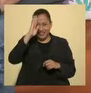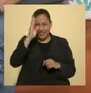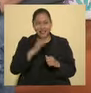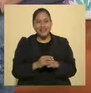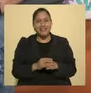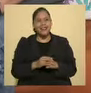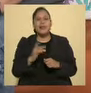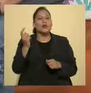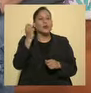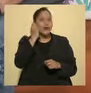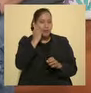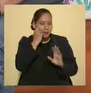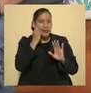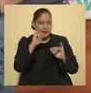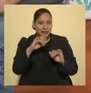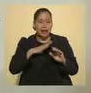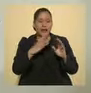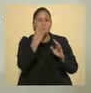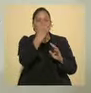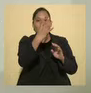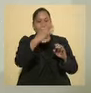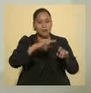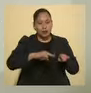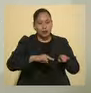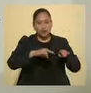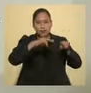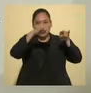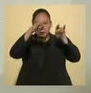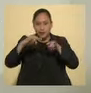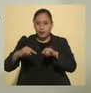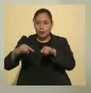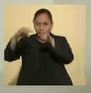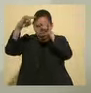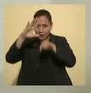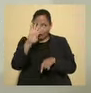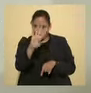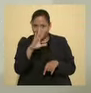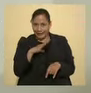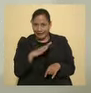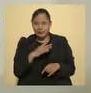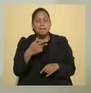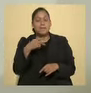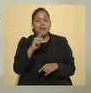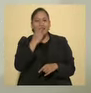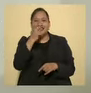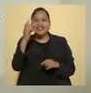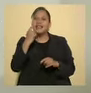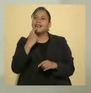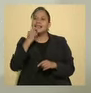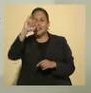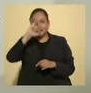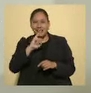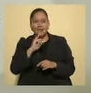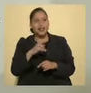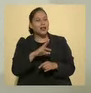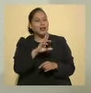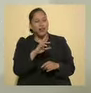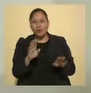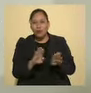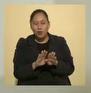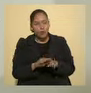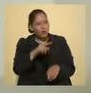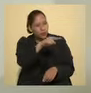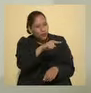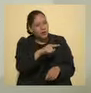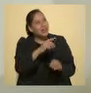No, independientemente, tiene cuatro elevadores, pero no es posible que estemos en ese, me dijo el doctor Miguel Mancera, no es posible